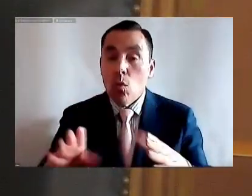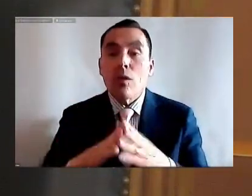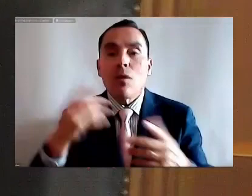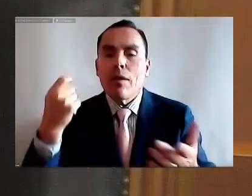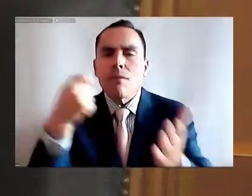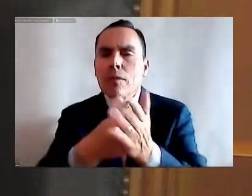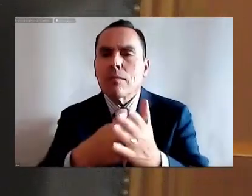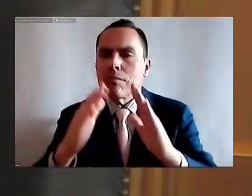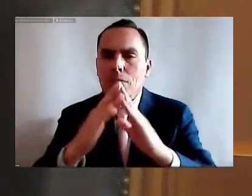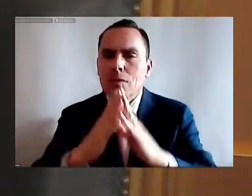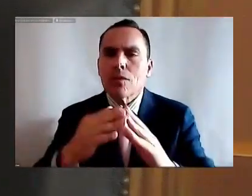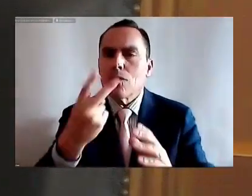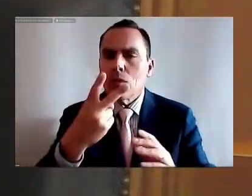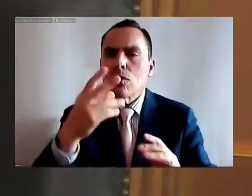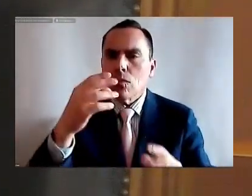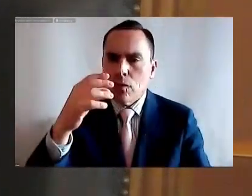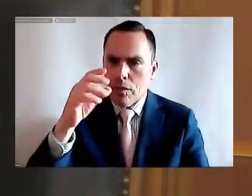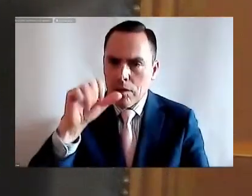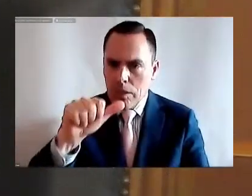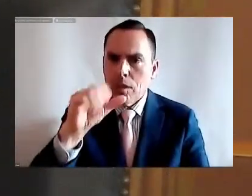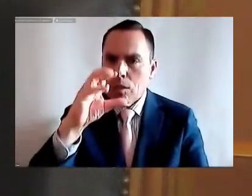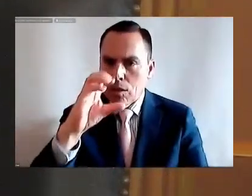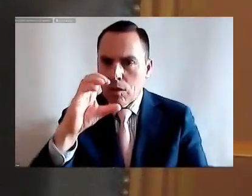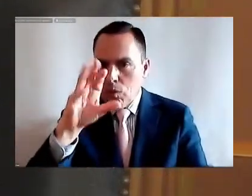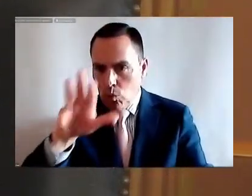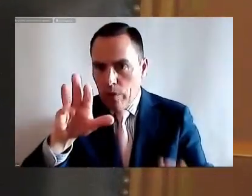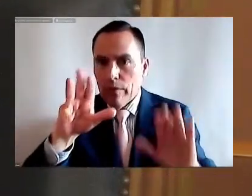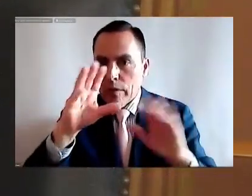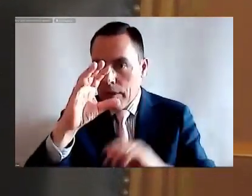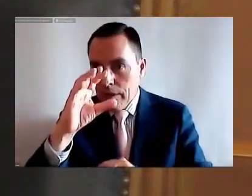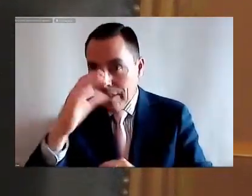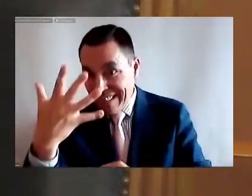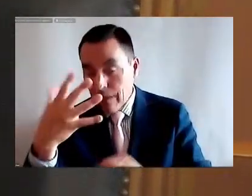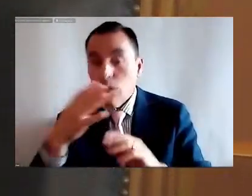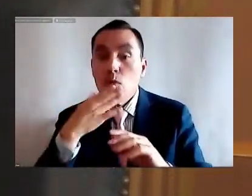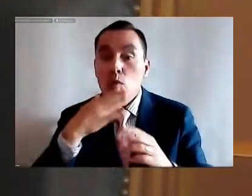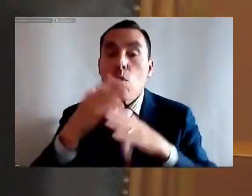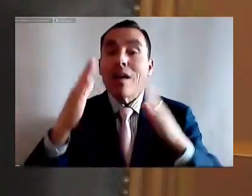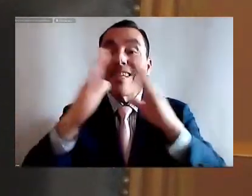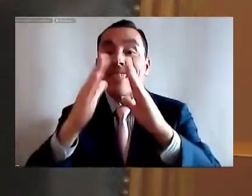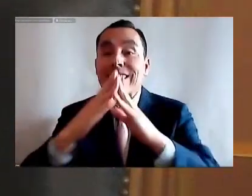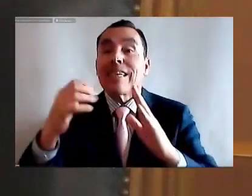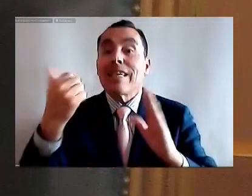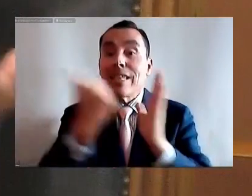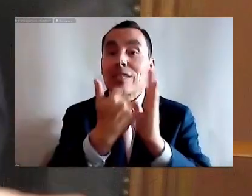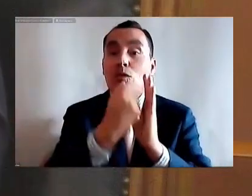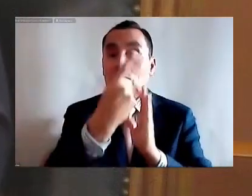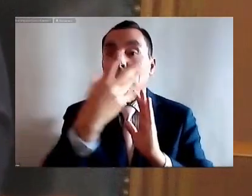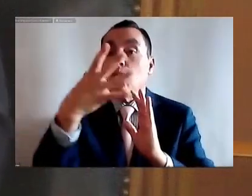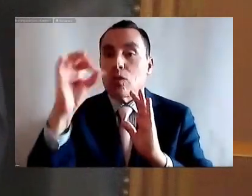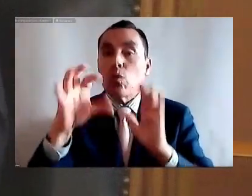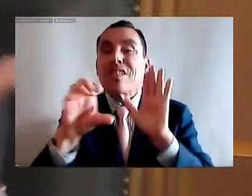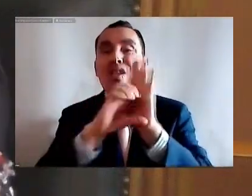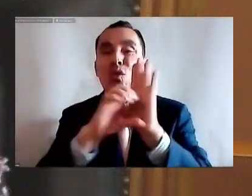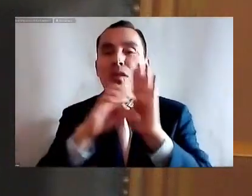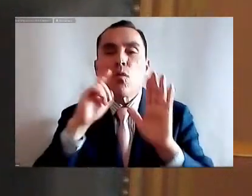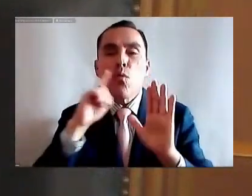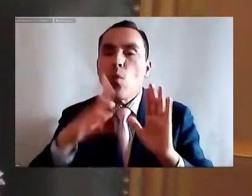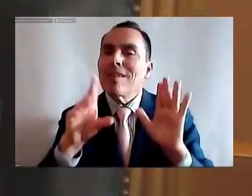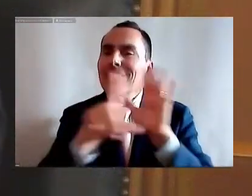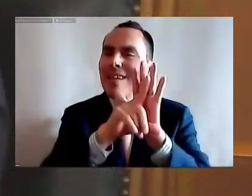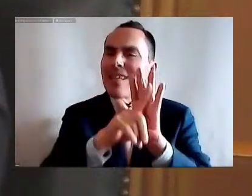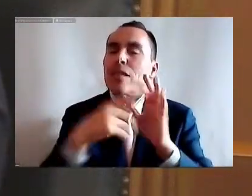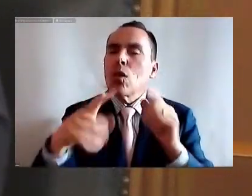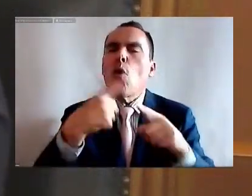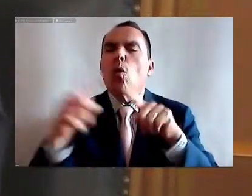ley 2695 regularización que se entienden como bienes del artículo 150 del código. Algunas leyes dicen así, otras dicen